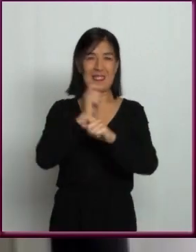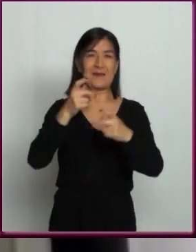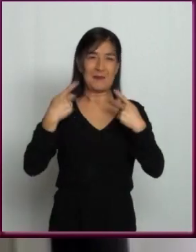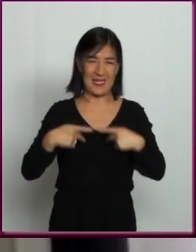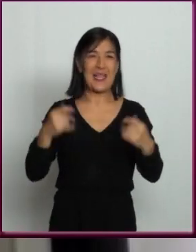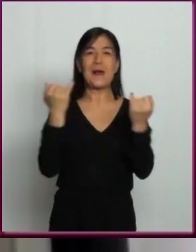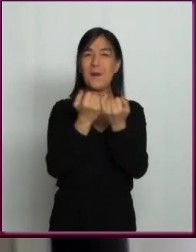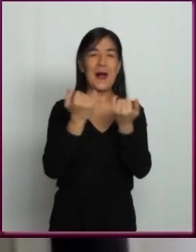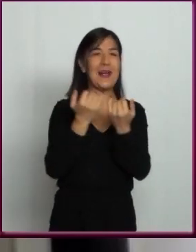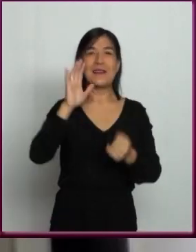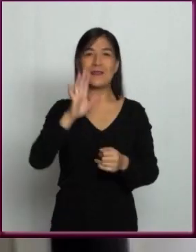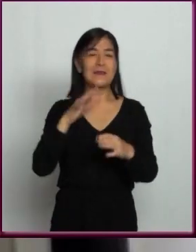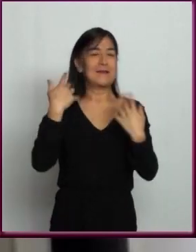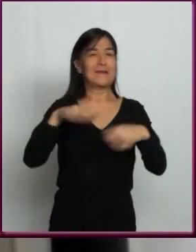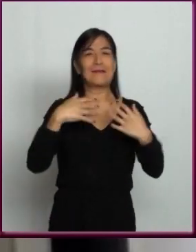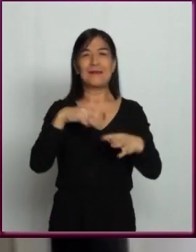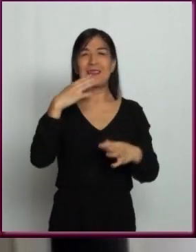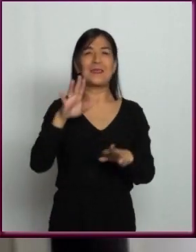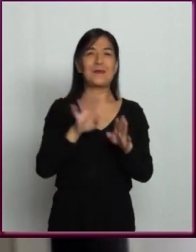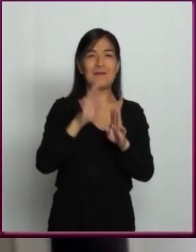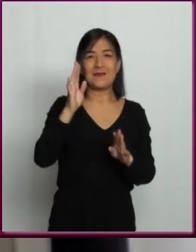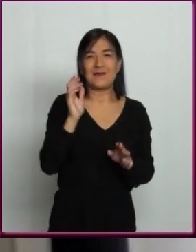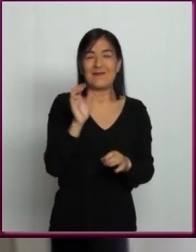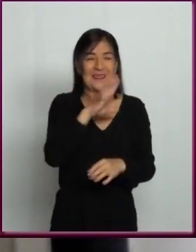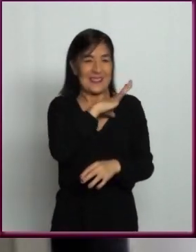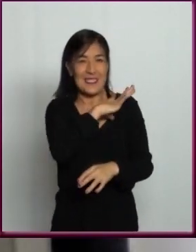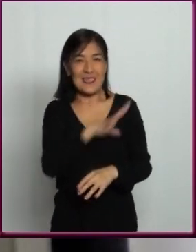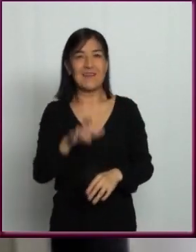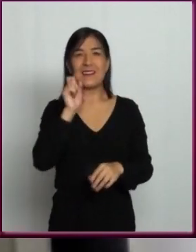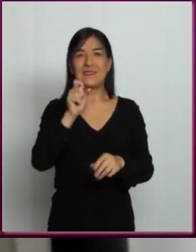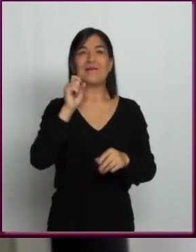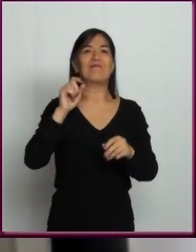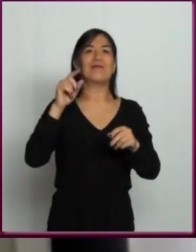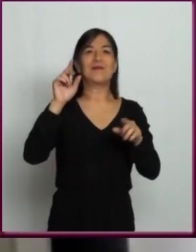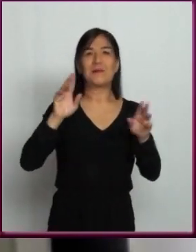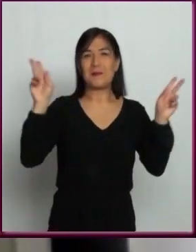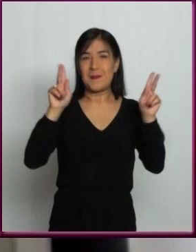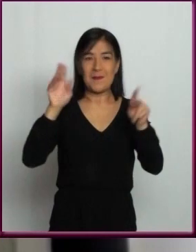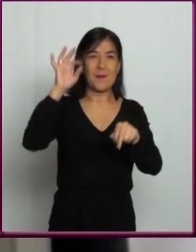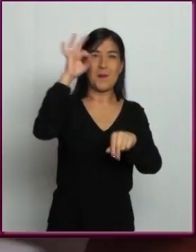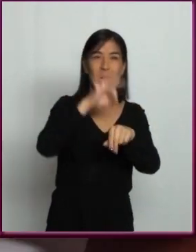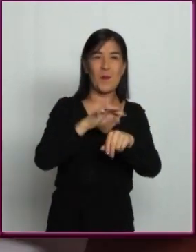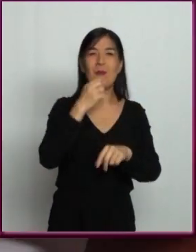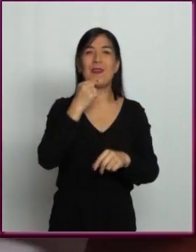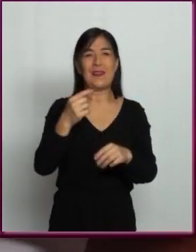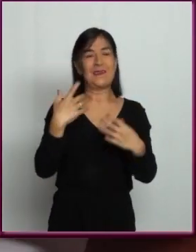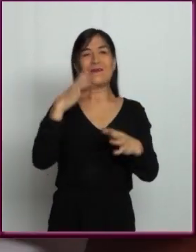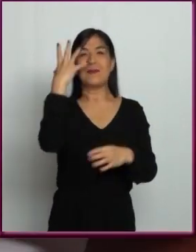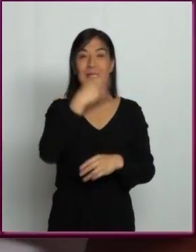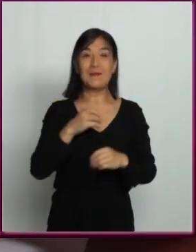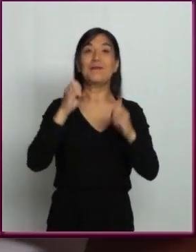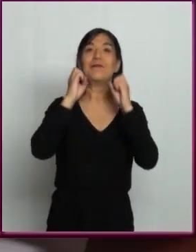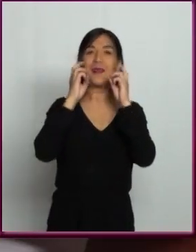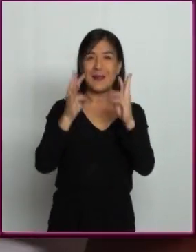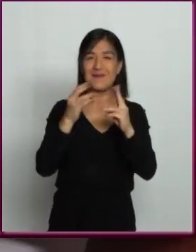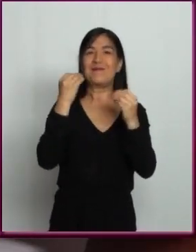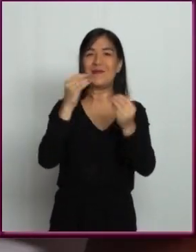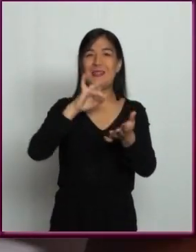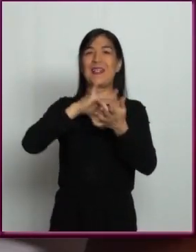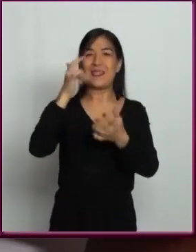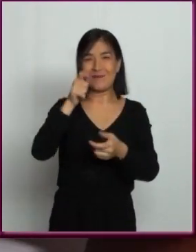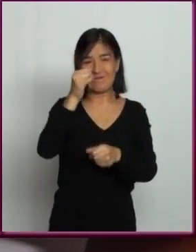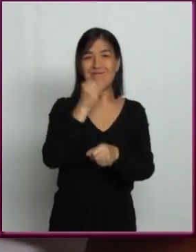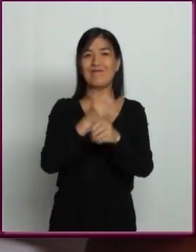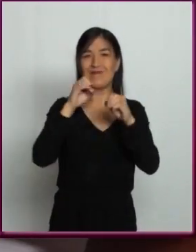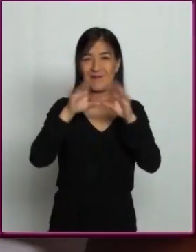Pero son estrategias increíbles en los insectos que muy poca gente conoce y que son maravillosas, ¿no? Wow, no, de verdad, muchas gracias por toda